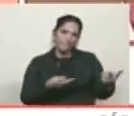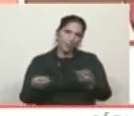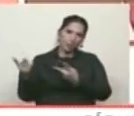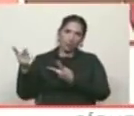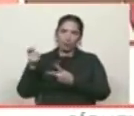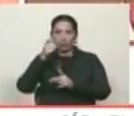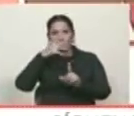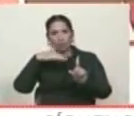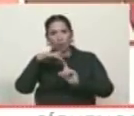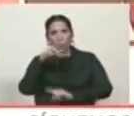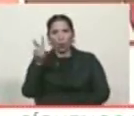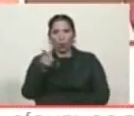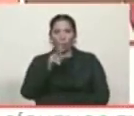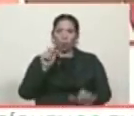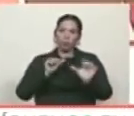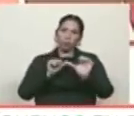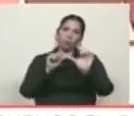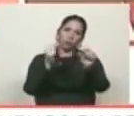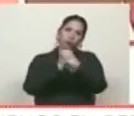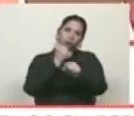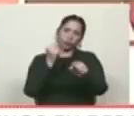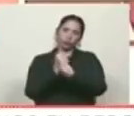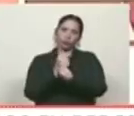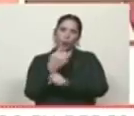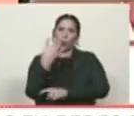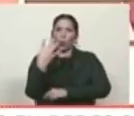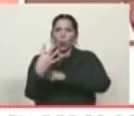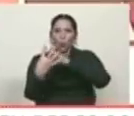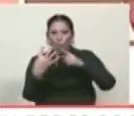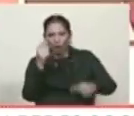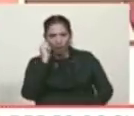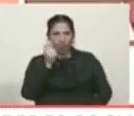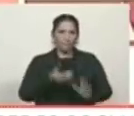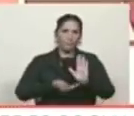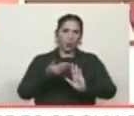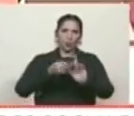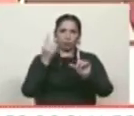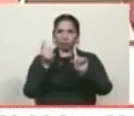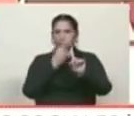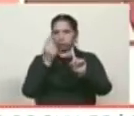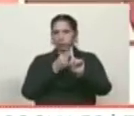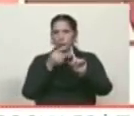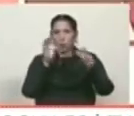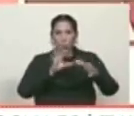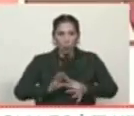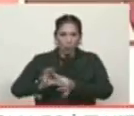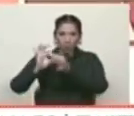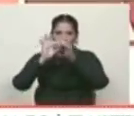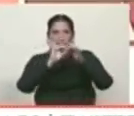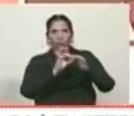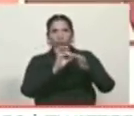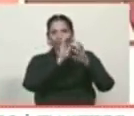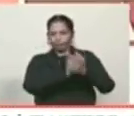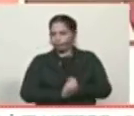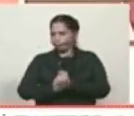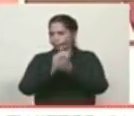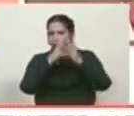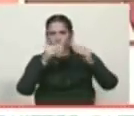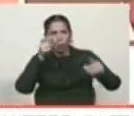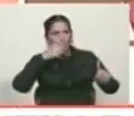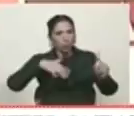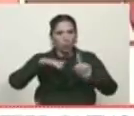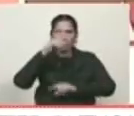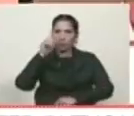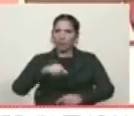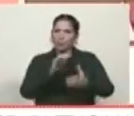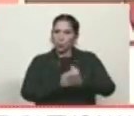venezolano a que siga trabajando en cuatro tareas fundamentales. La primera de ellas, la unidad. La unidad de todo el pueblo, pero también